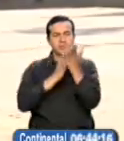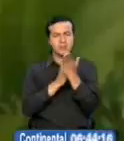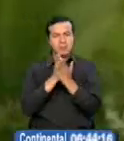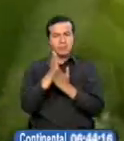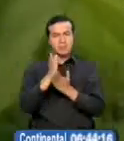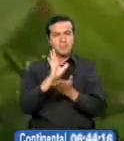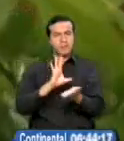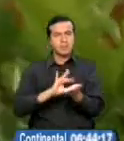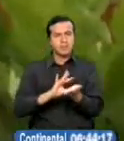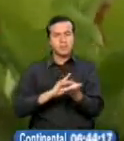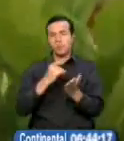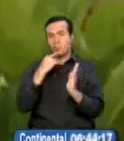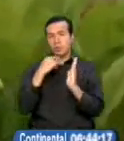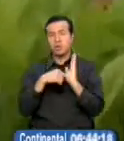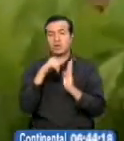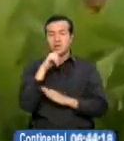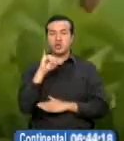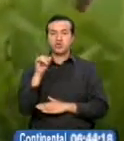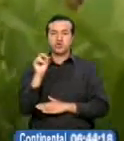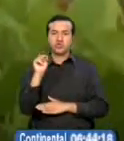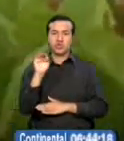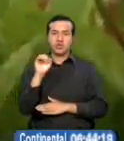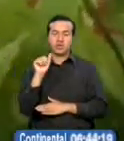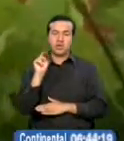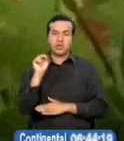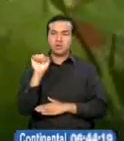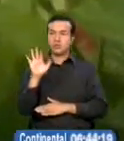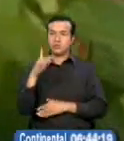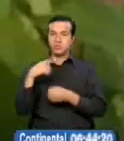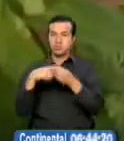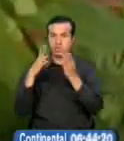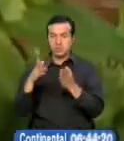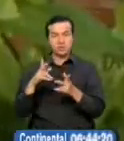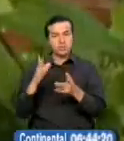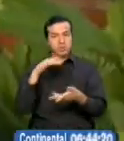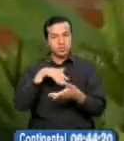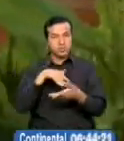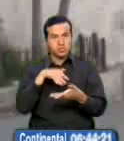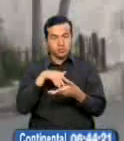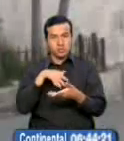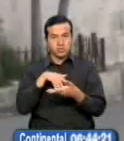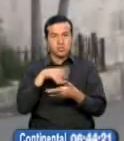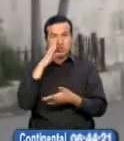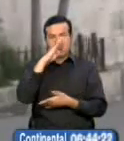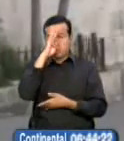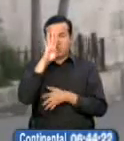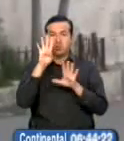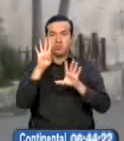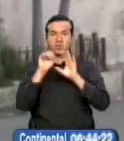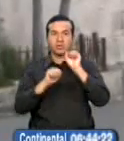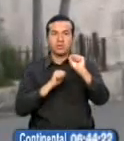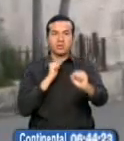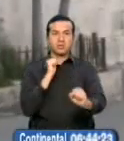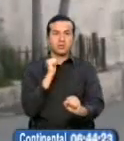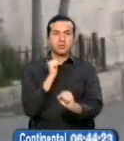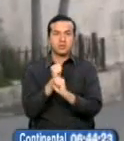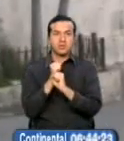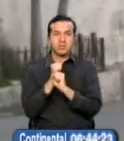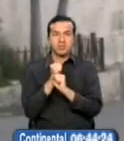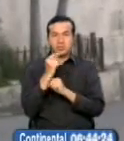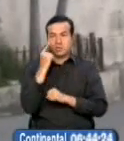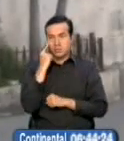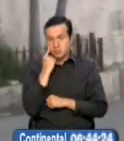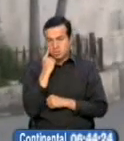medicina. Un ejemplo es el de Jonathan Ruano, quiteño que estudia en Cuba por más de 9 años. No vemos en la